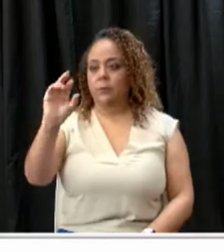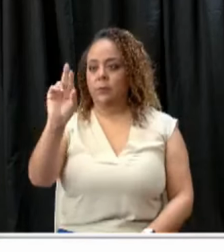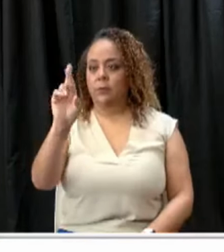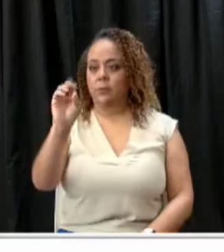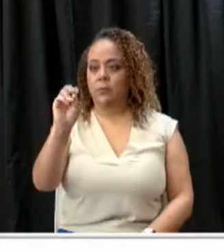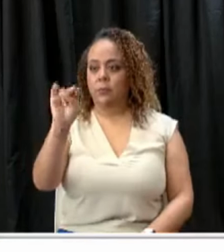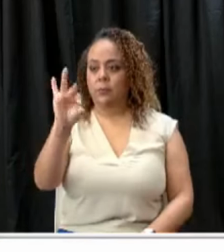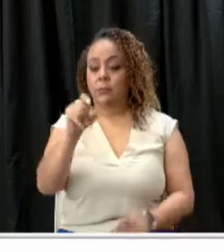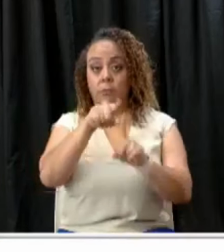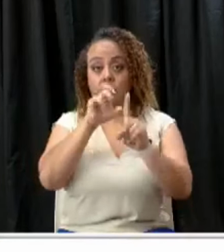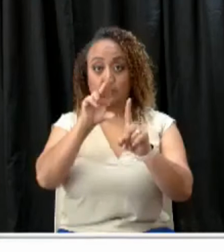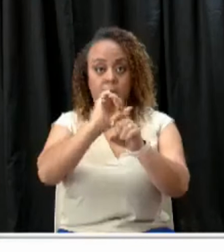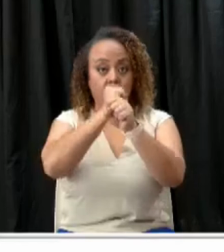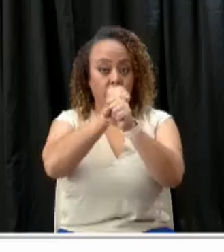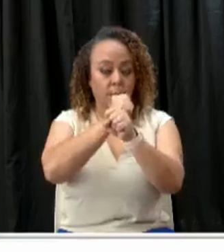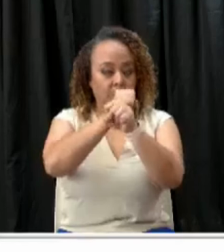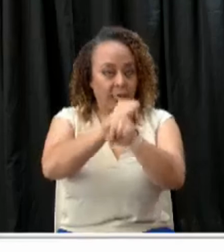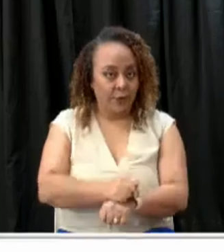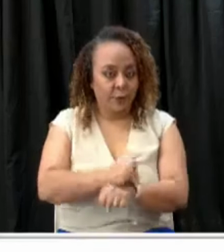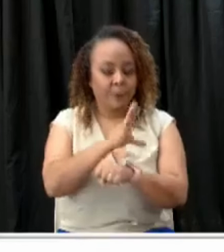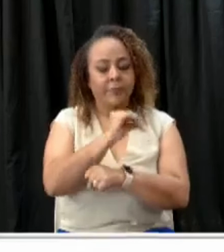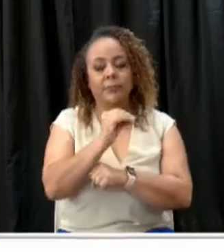no tradicional e intentar